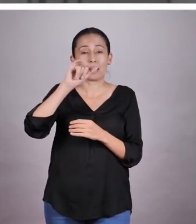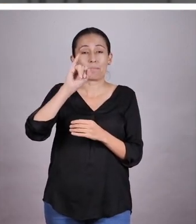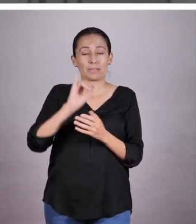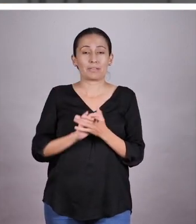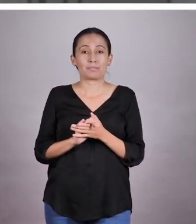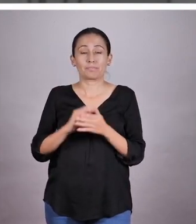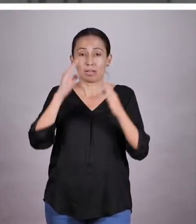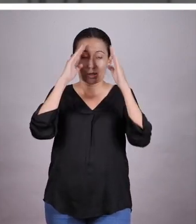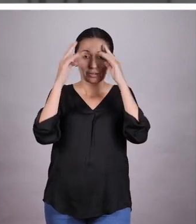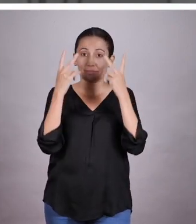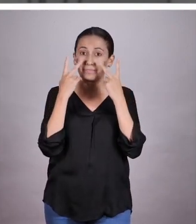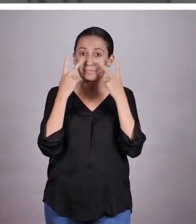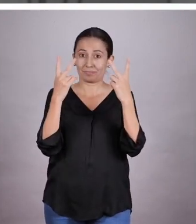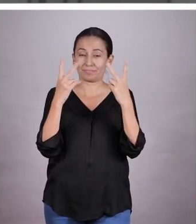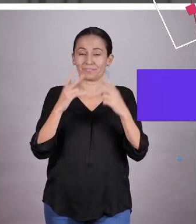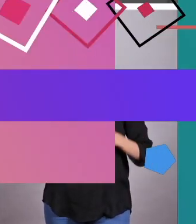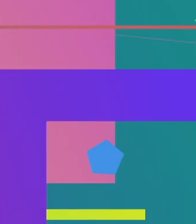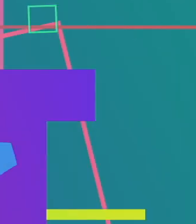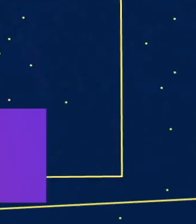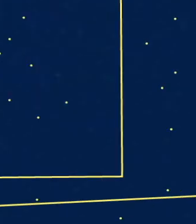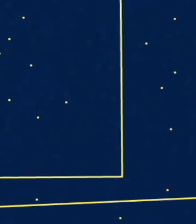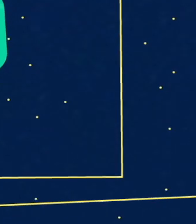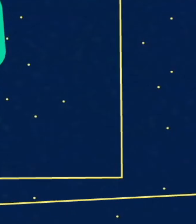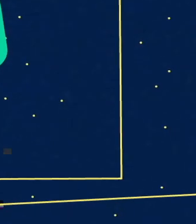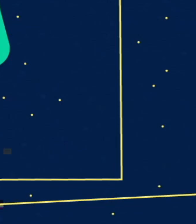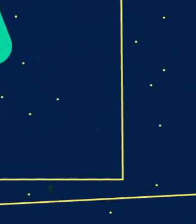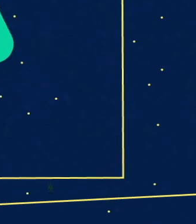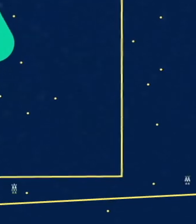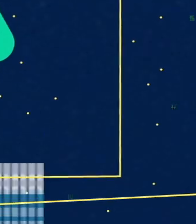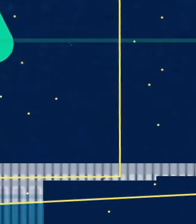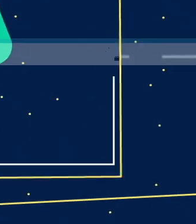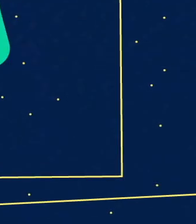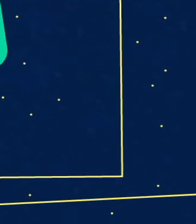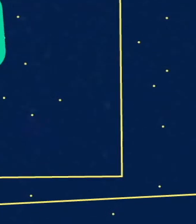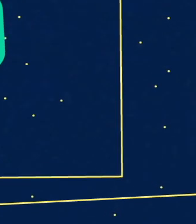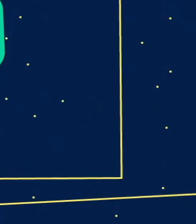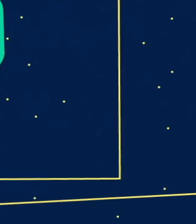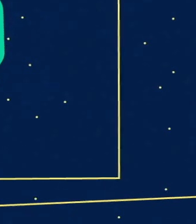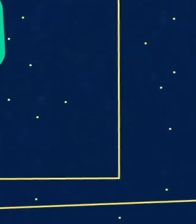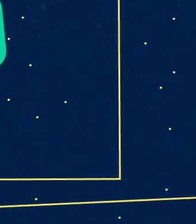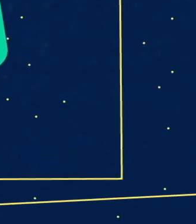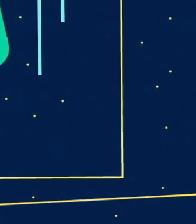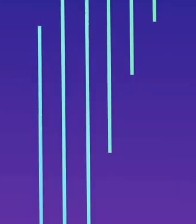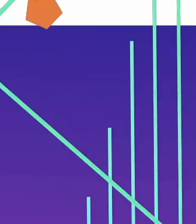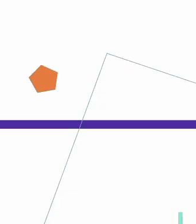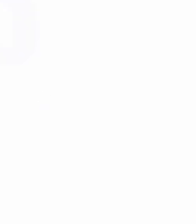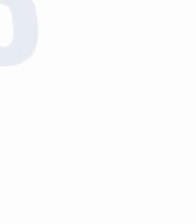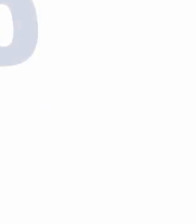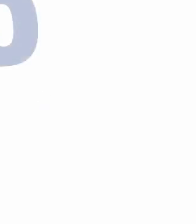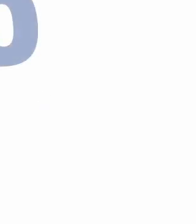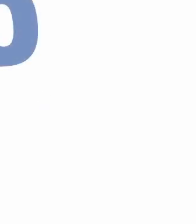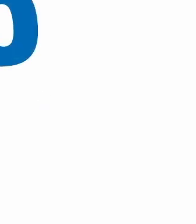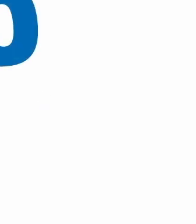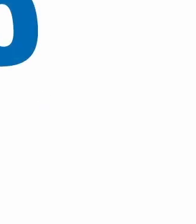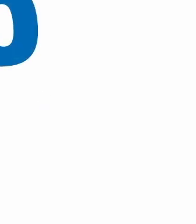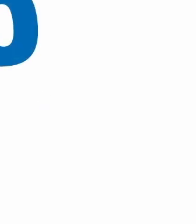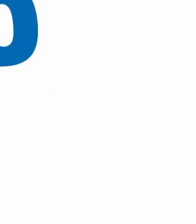Ame. ¡Nos vemos! ¡Bye!